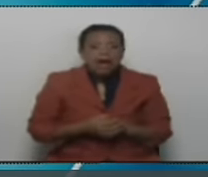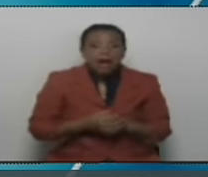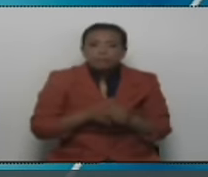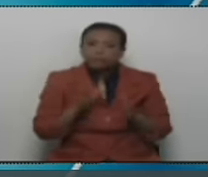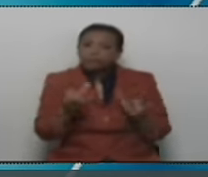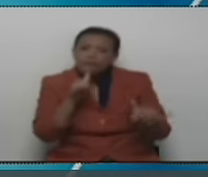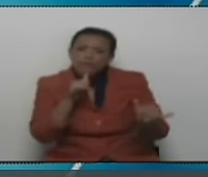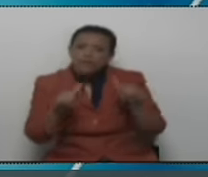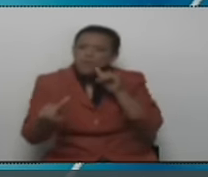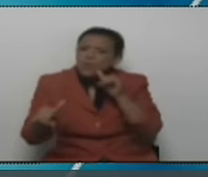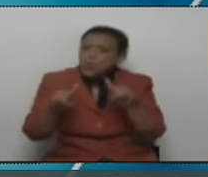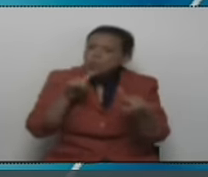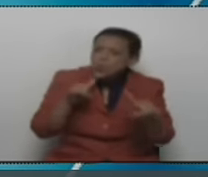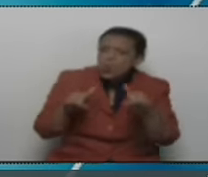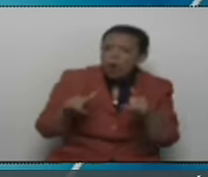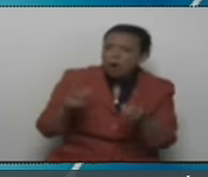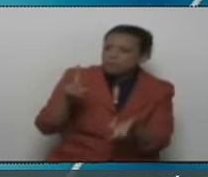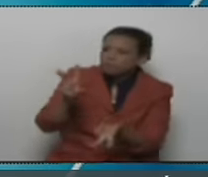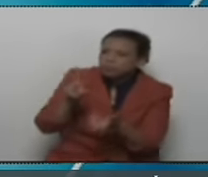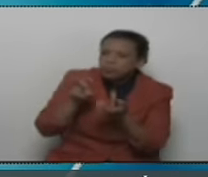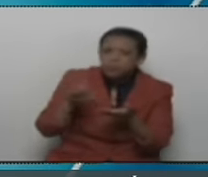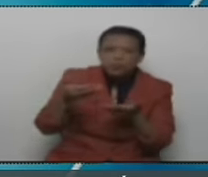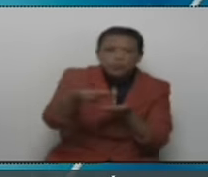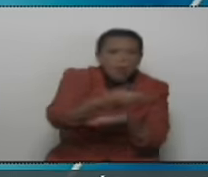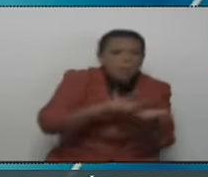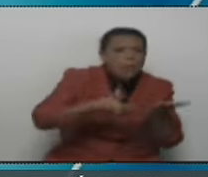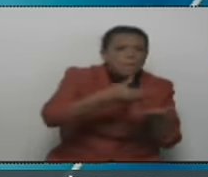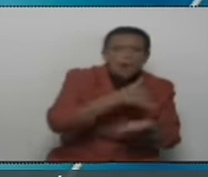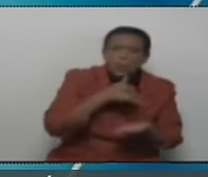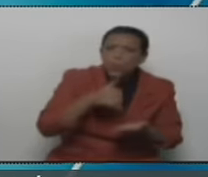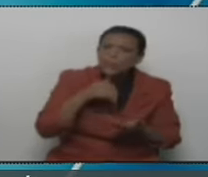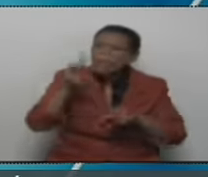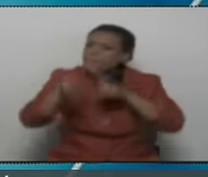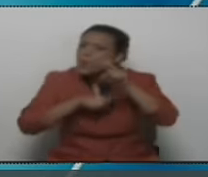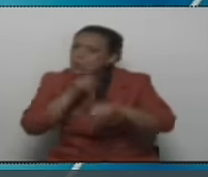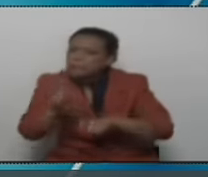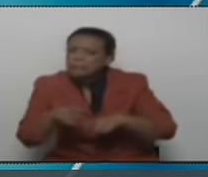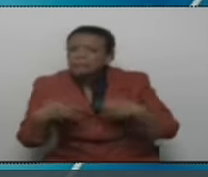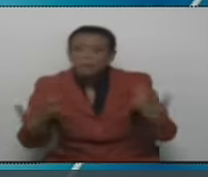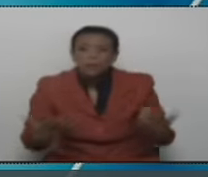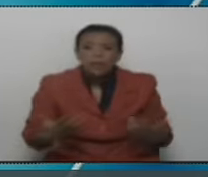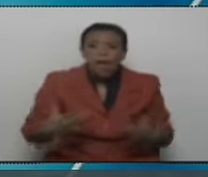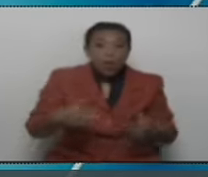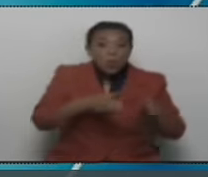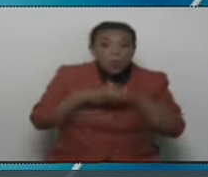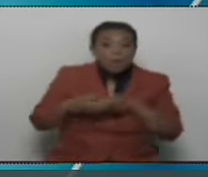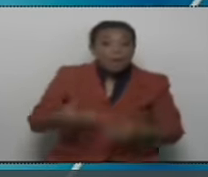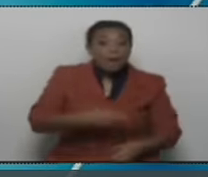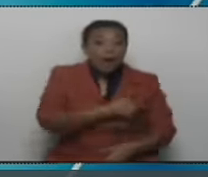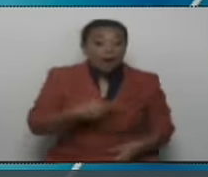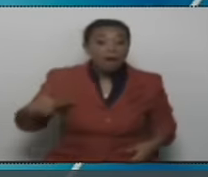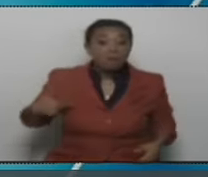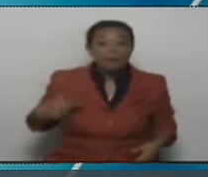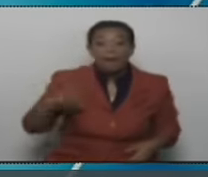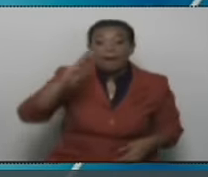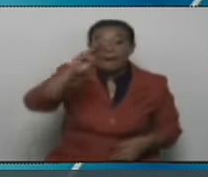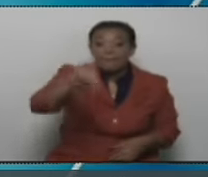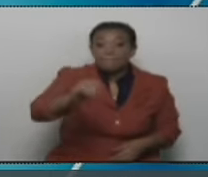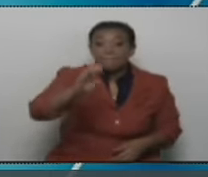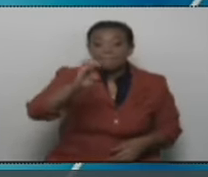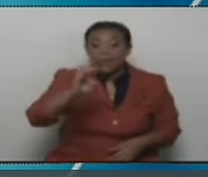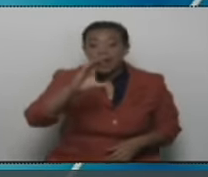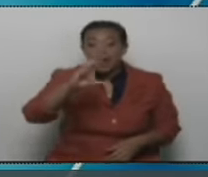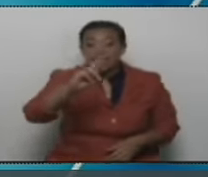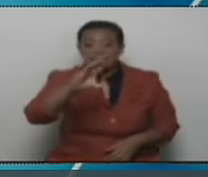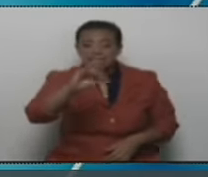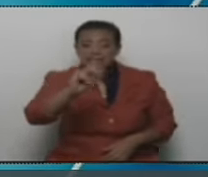vías de estaban entrando a Venezuela mercenarios. Correcto. Nos llega la información,